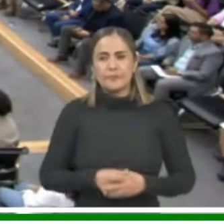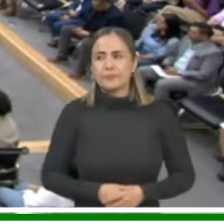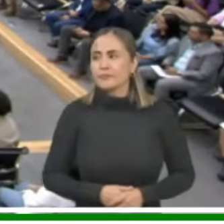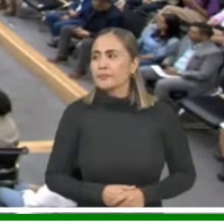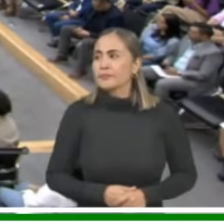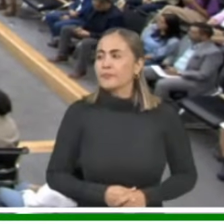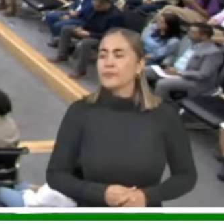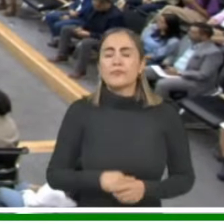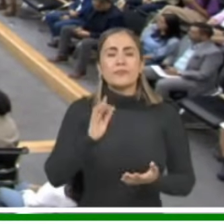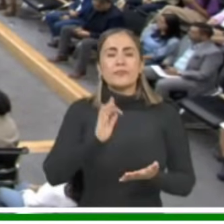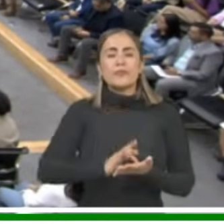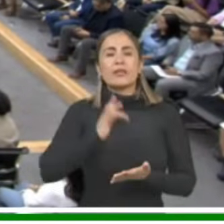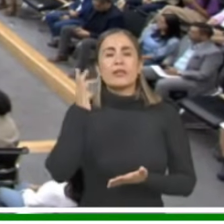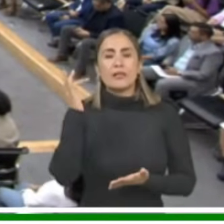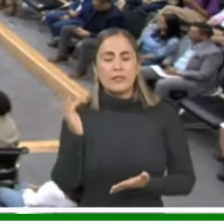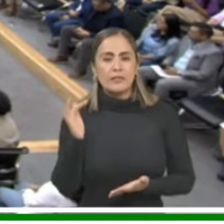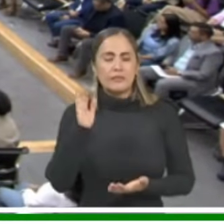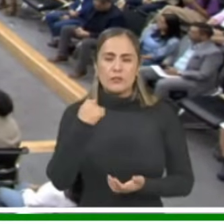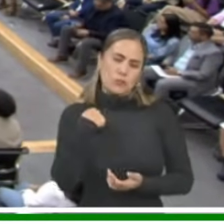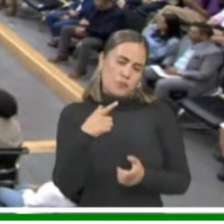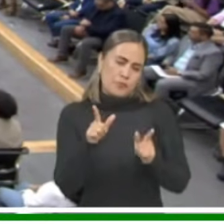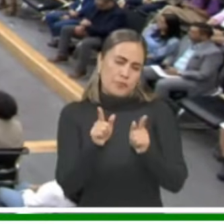presidenta. Trataré de ser breve.